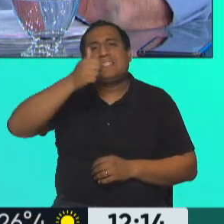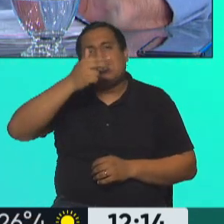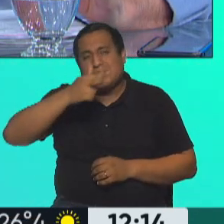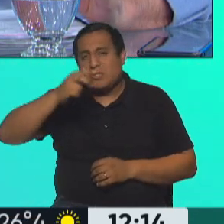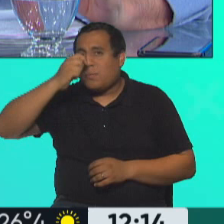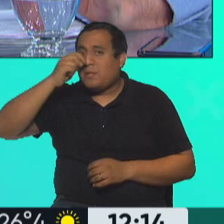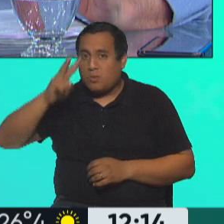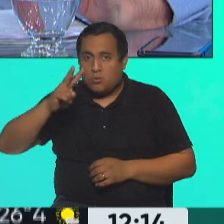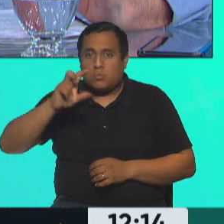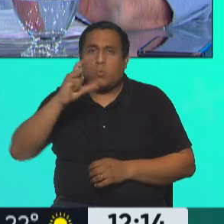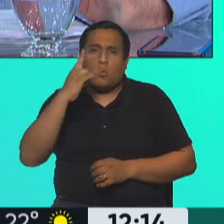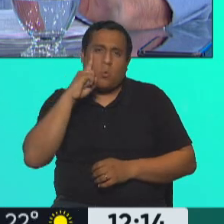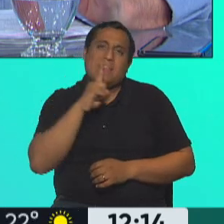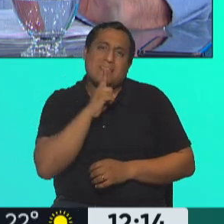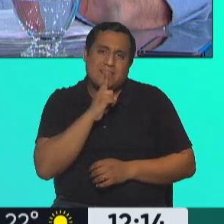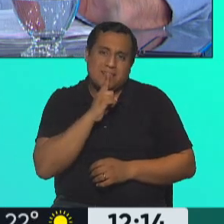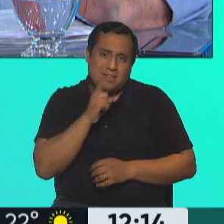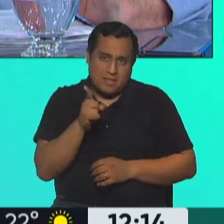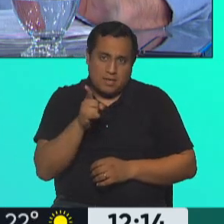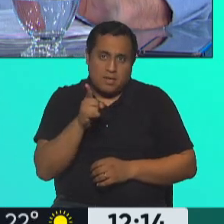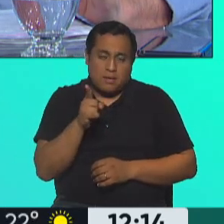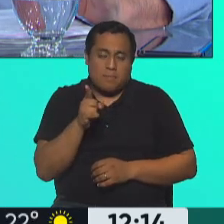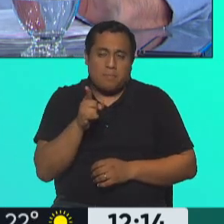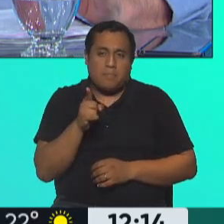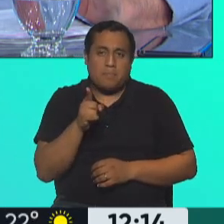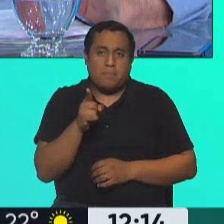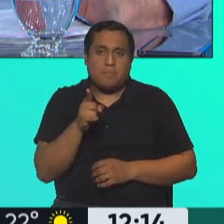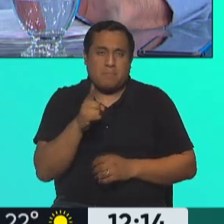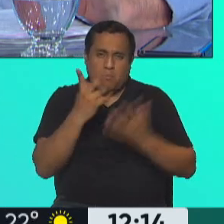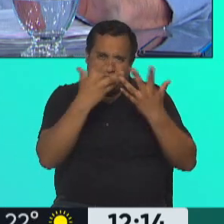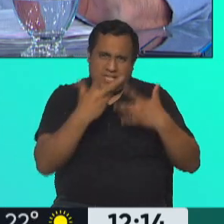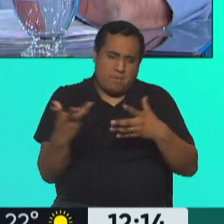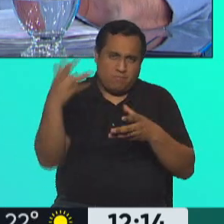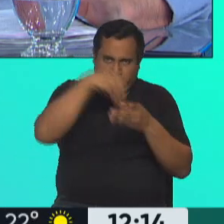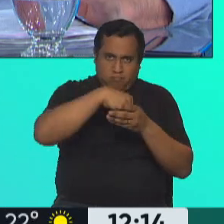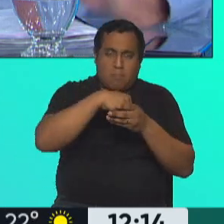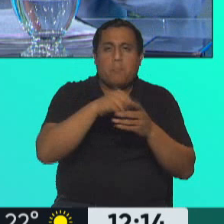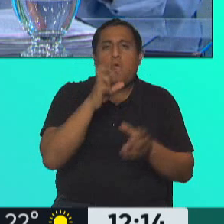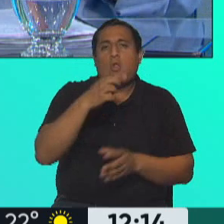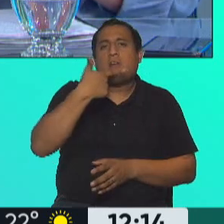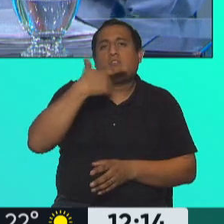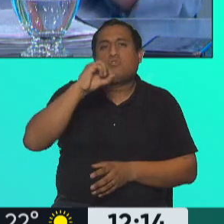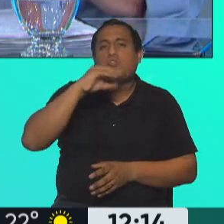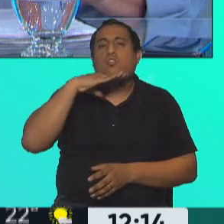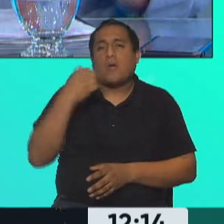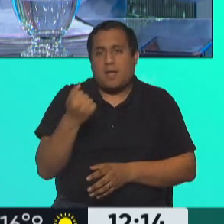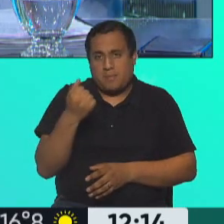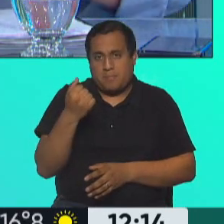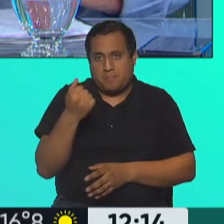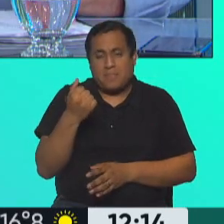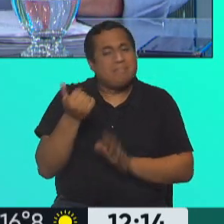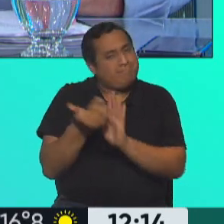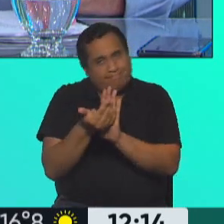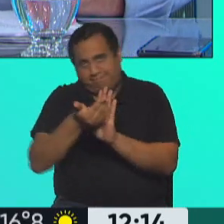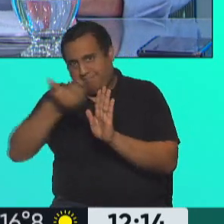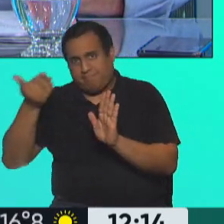44.622 quits los que operaron en el sistema del dólar soja. Eso hay que desagregarlo,